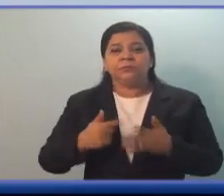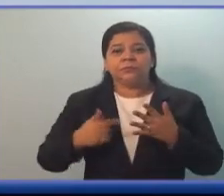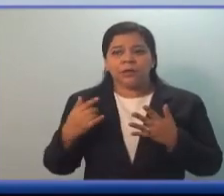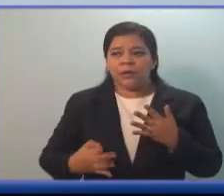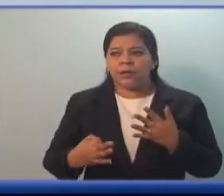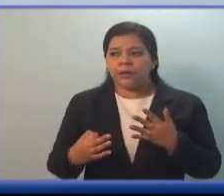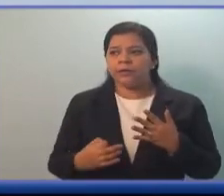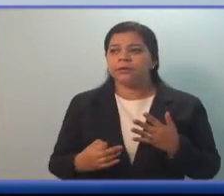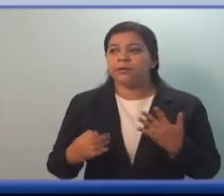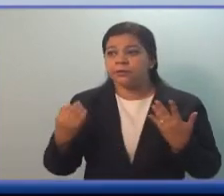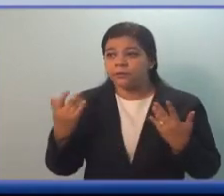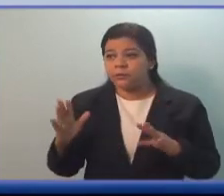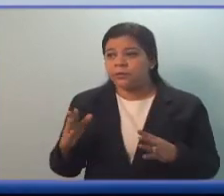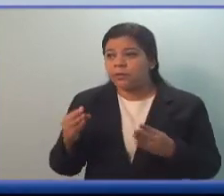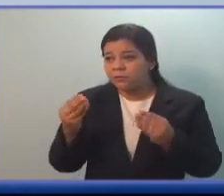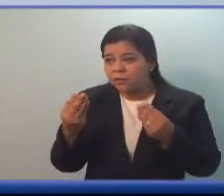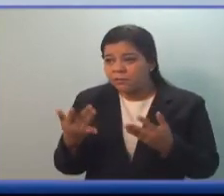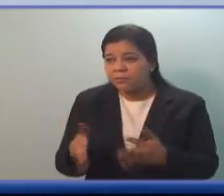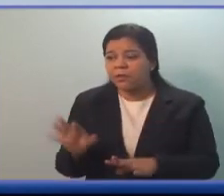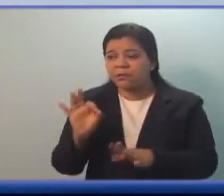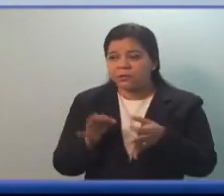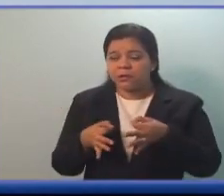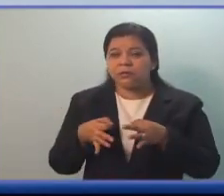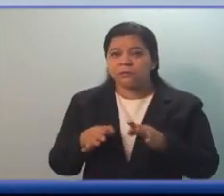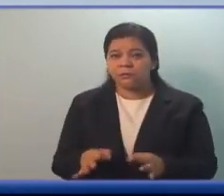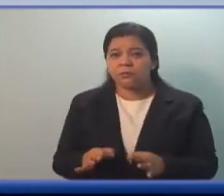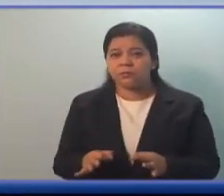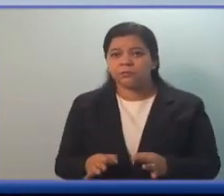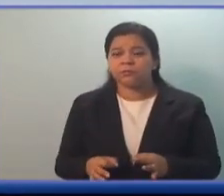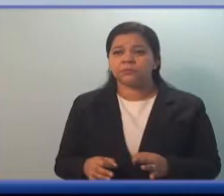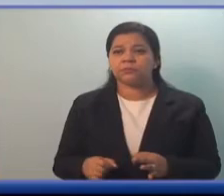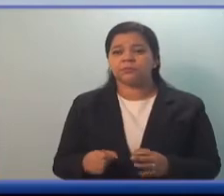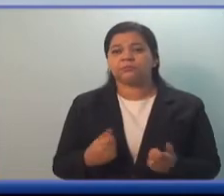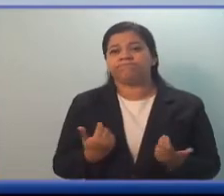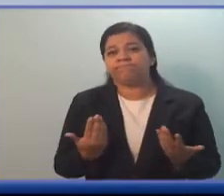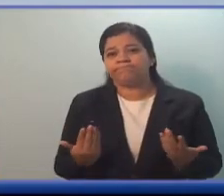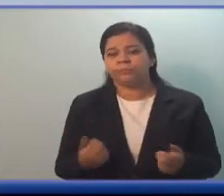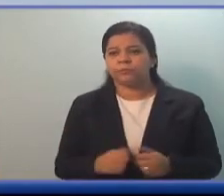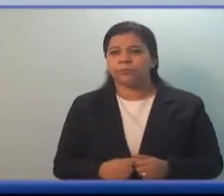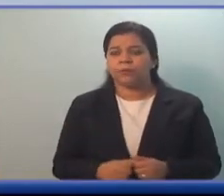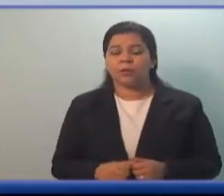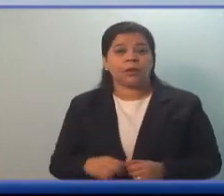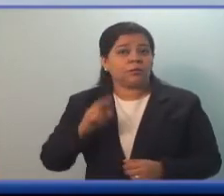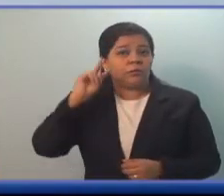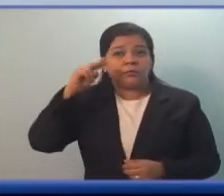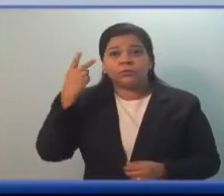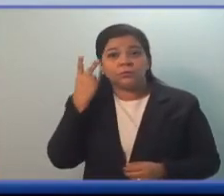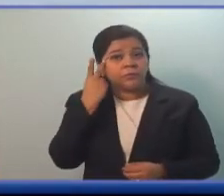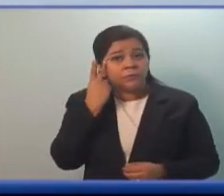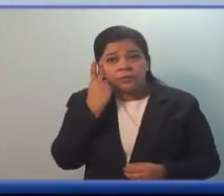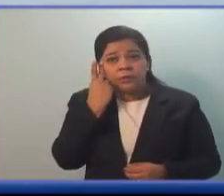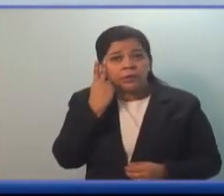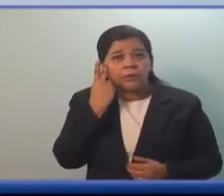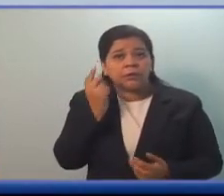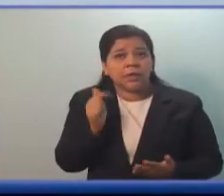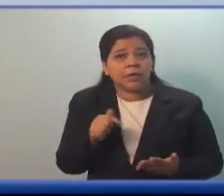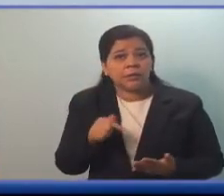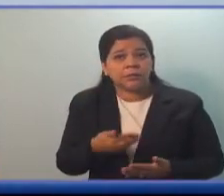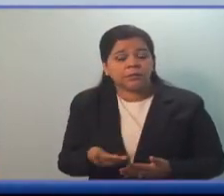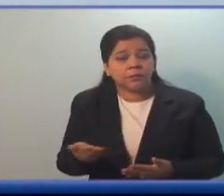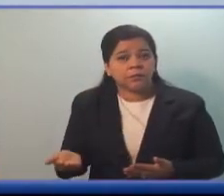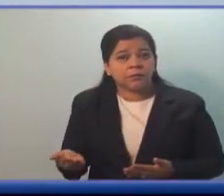amnistía como que pierde en cierta medida actualidad, ¿verdad? No quiero decir yo si el efecto, porque a veces se